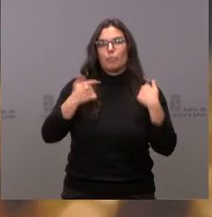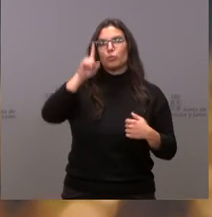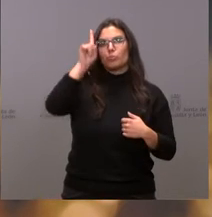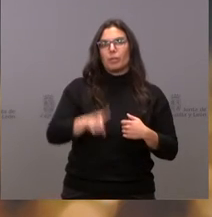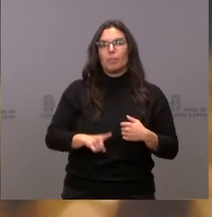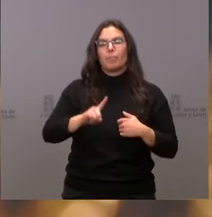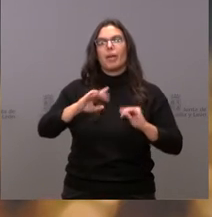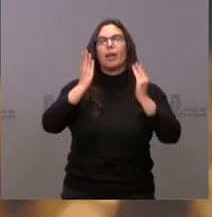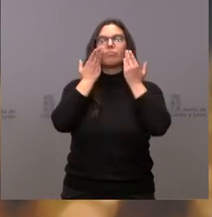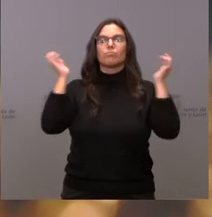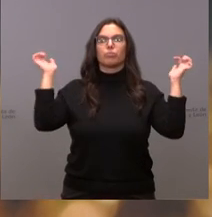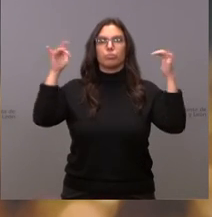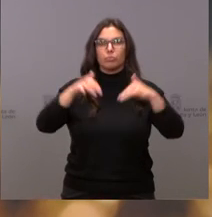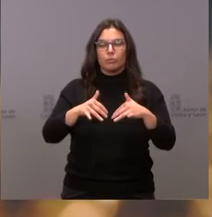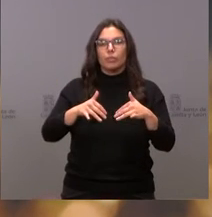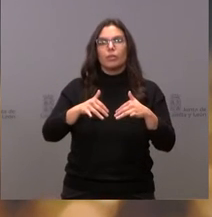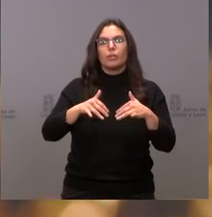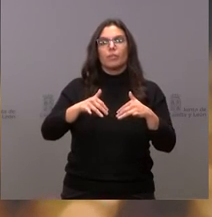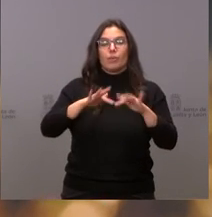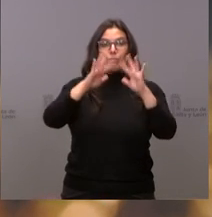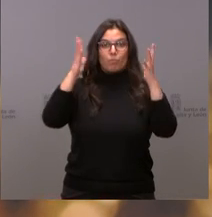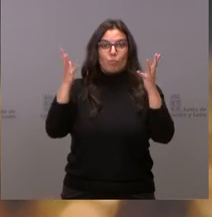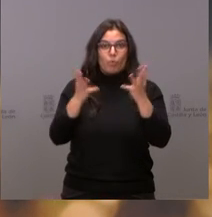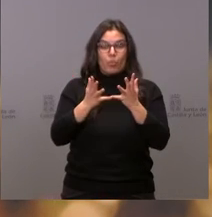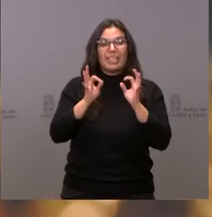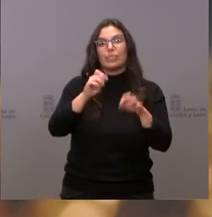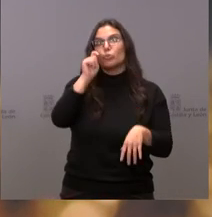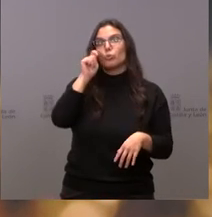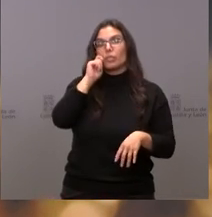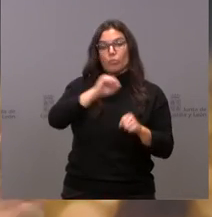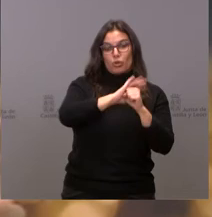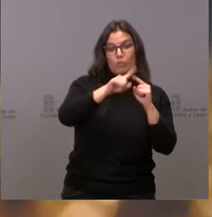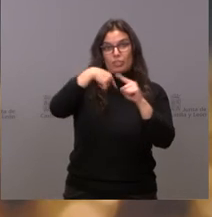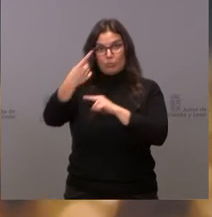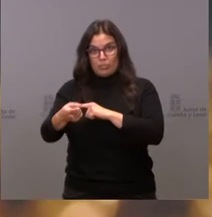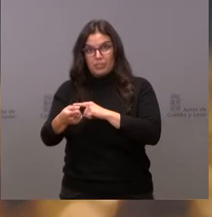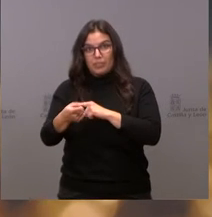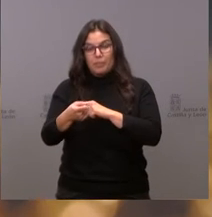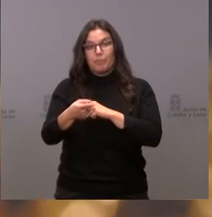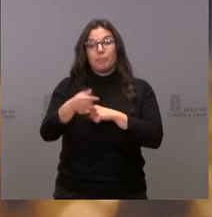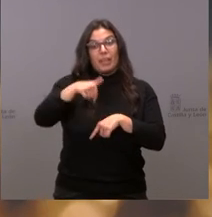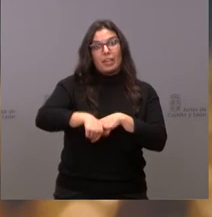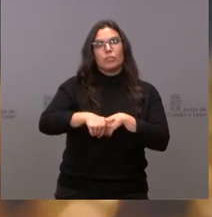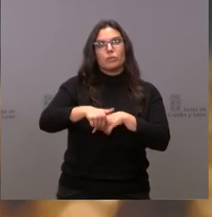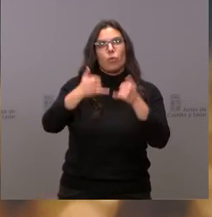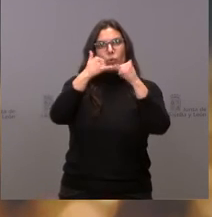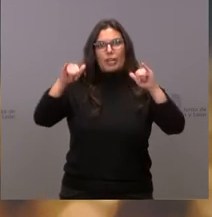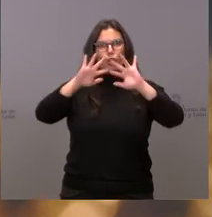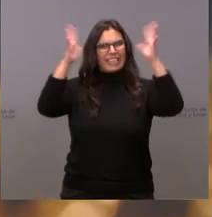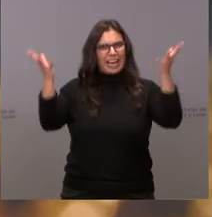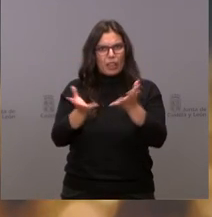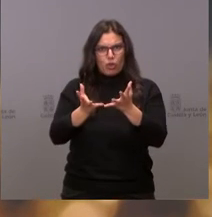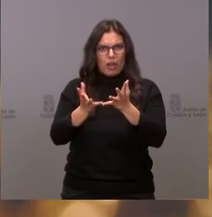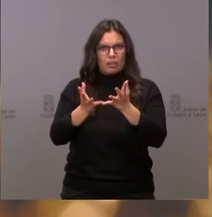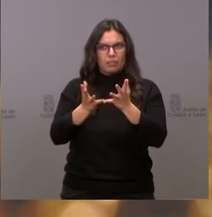mundial de ecoturismo post cobit 2019 un acontecimiento internacional que va a tener su